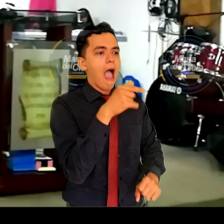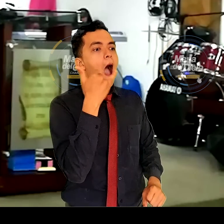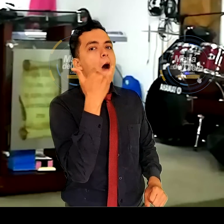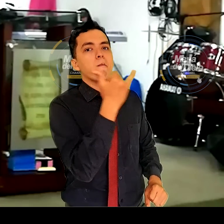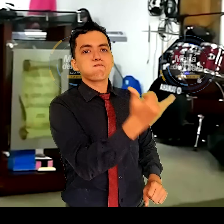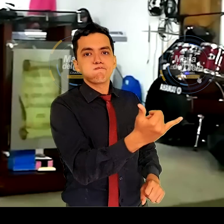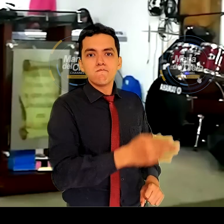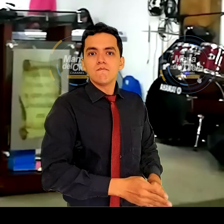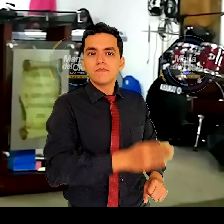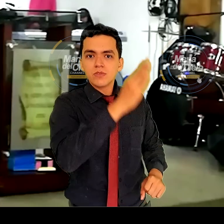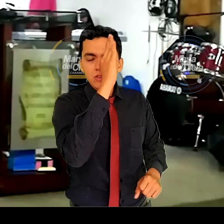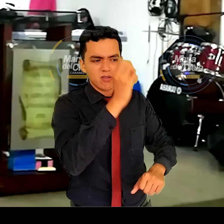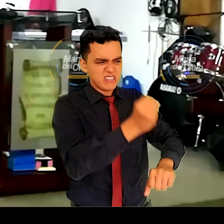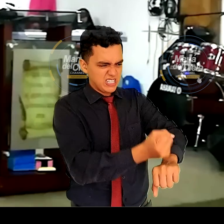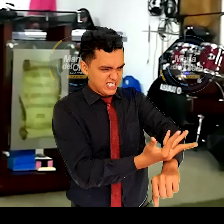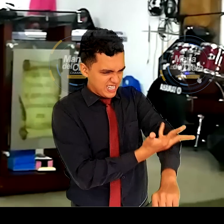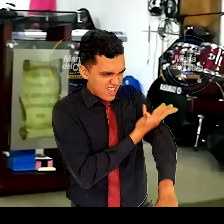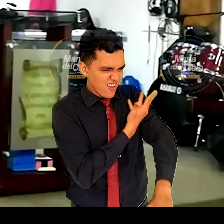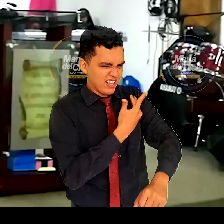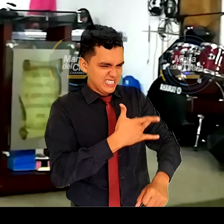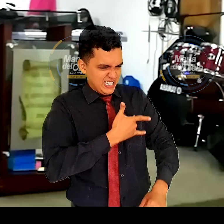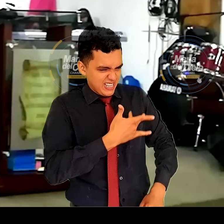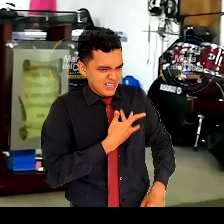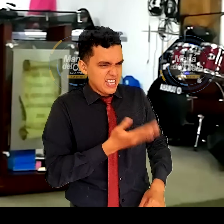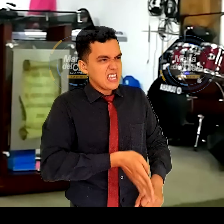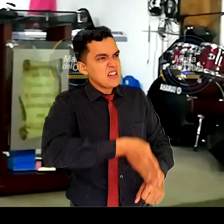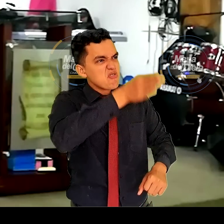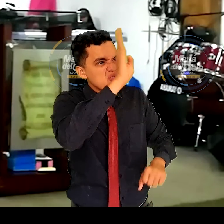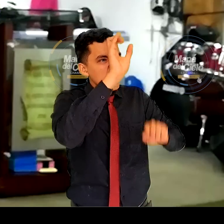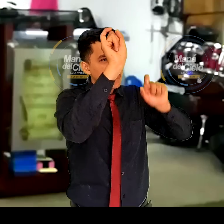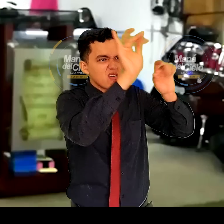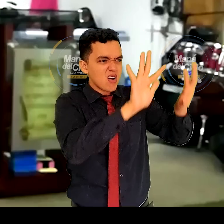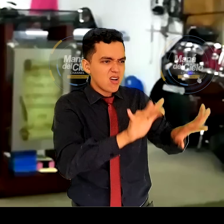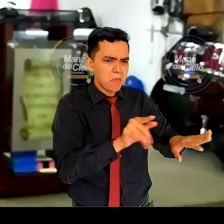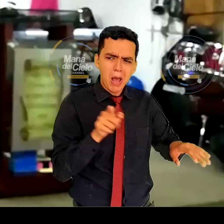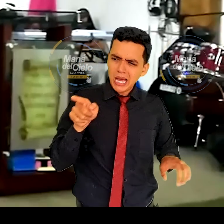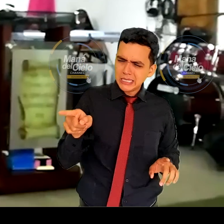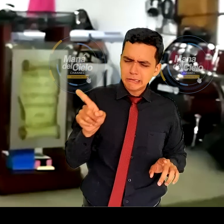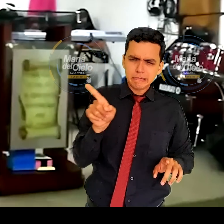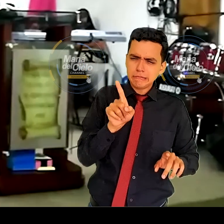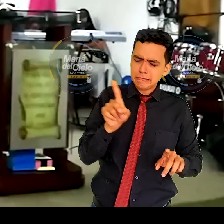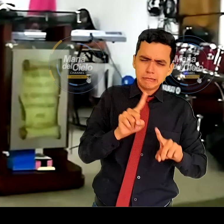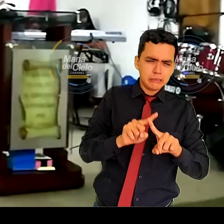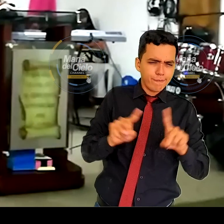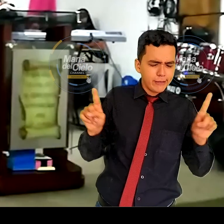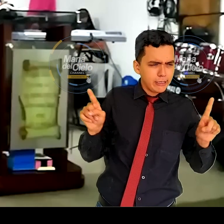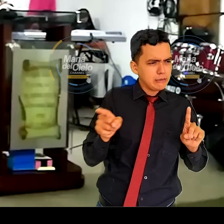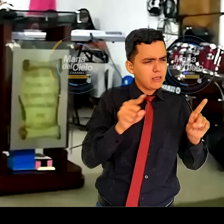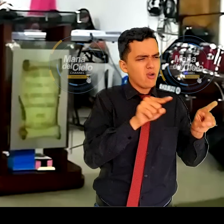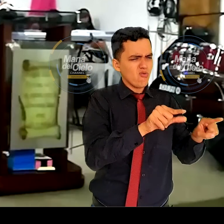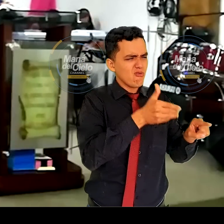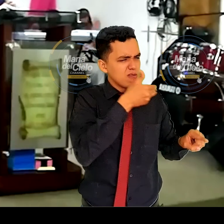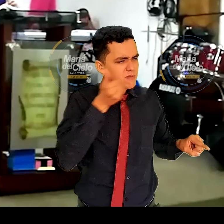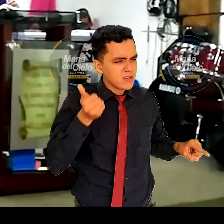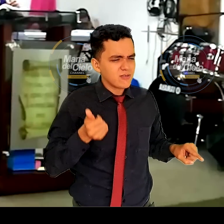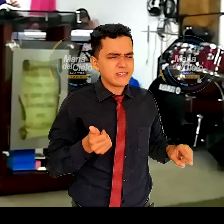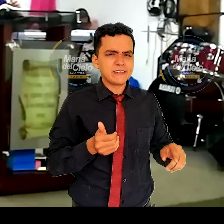ahí había presencia de Dios, que ahí había cambio, que ahí había liberación. Si ese aplauso es para él, de lo